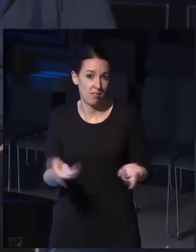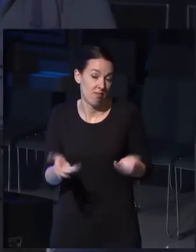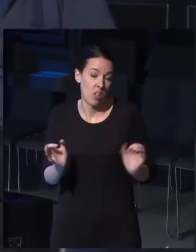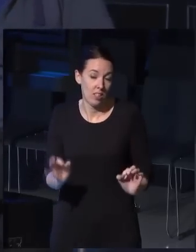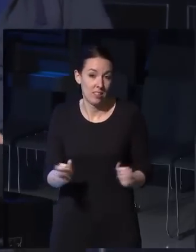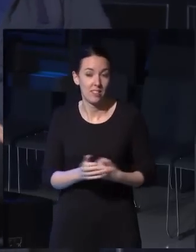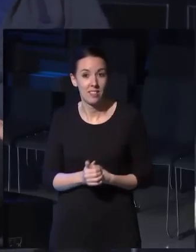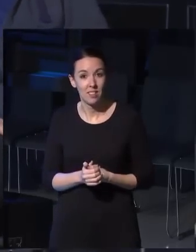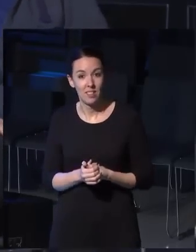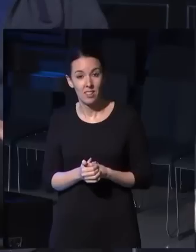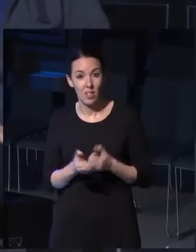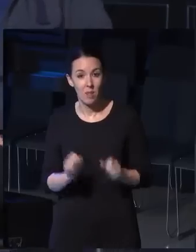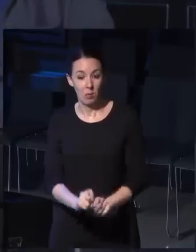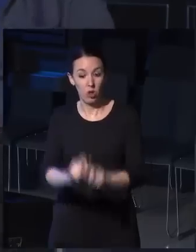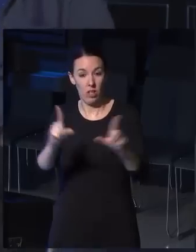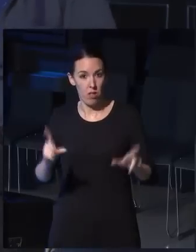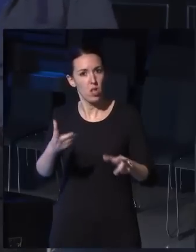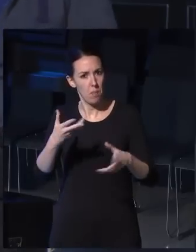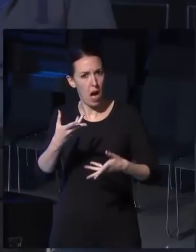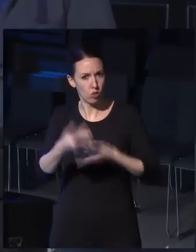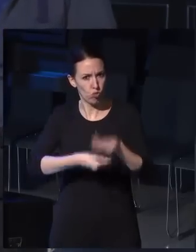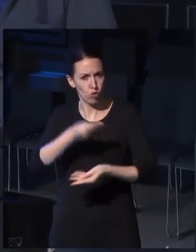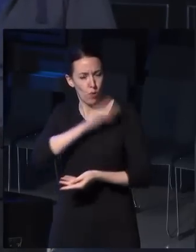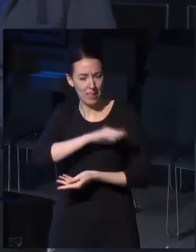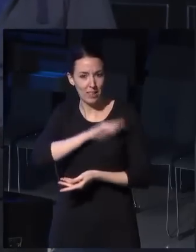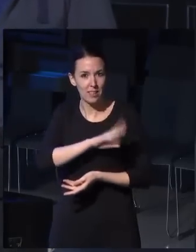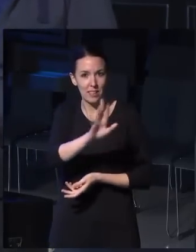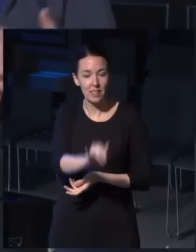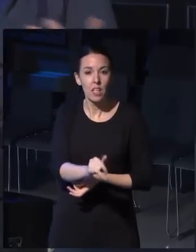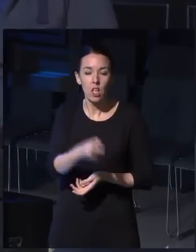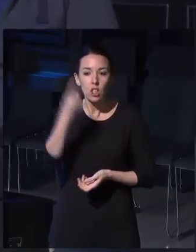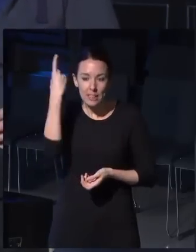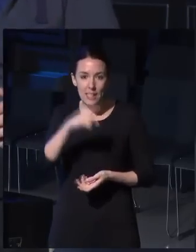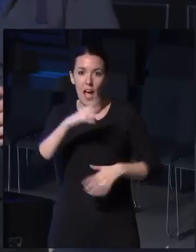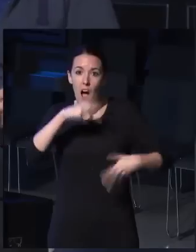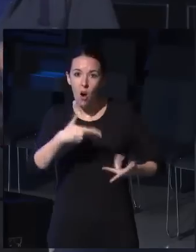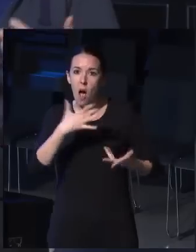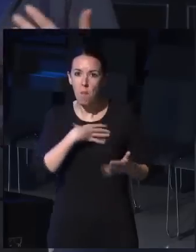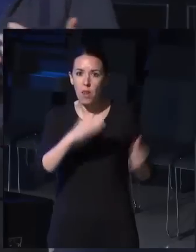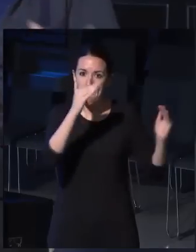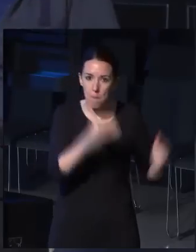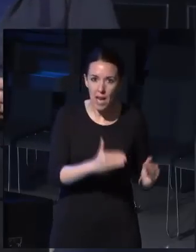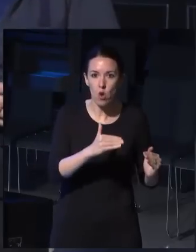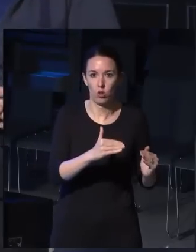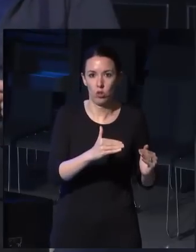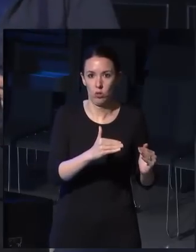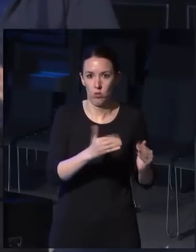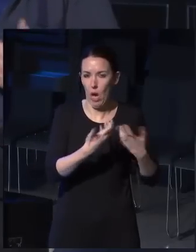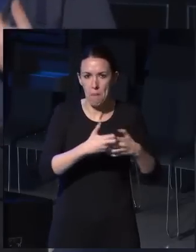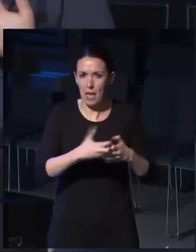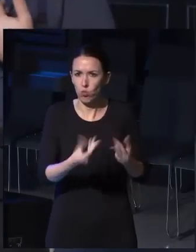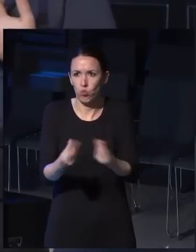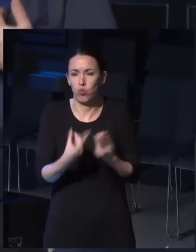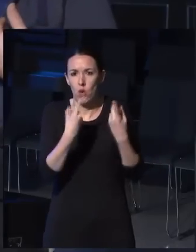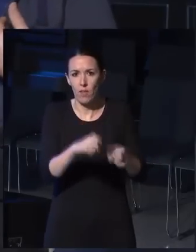Sí. Los enciendo y los uso bastante, pero yo sé que hoy en día se puede hacer con menos, pero a mí me gusta tener la sensación